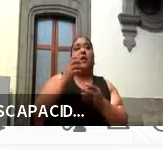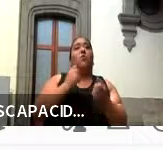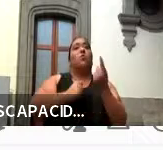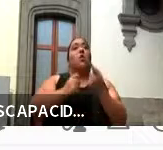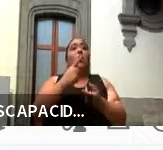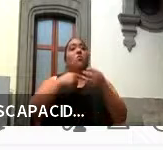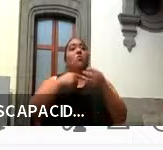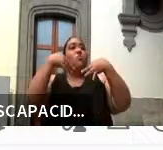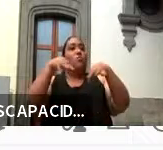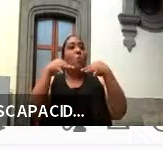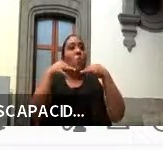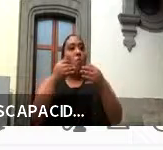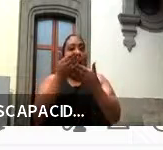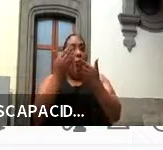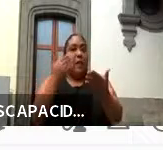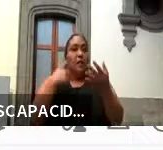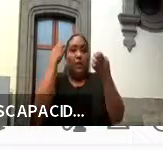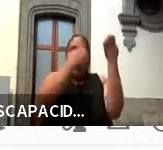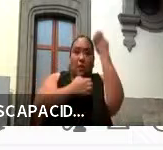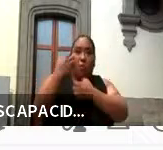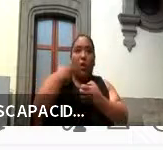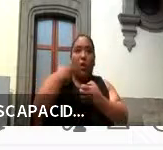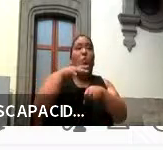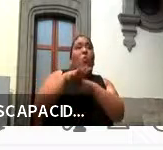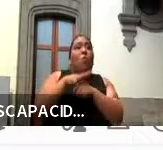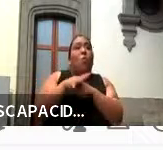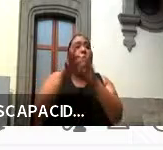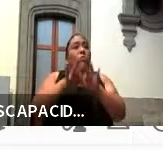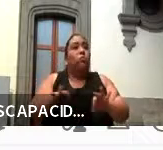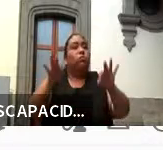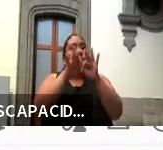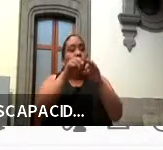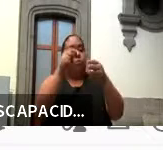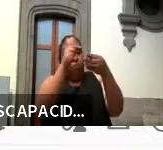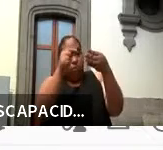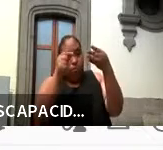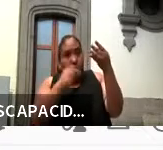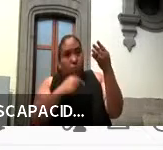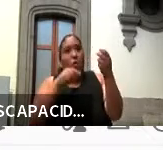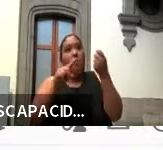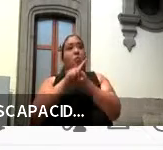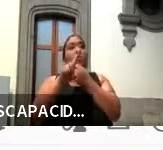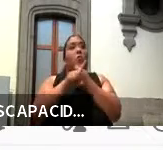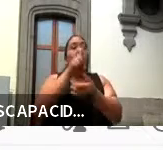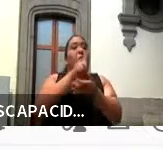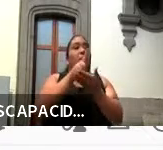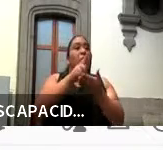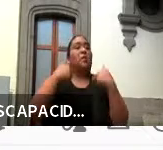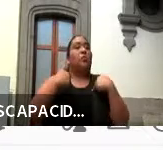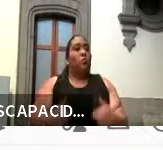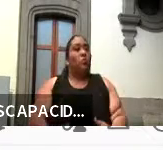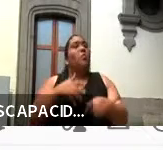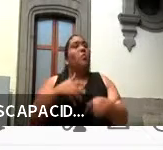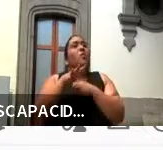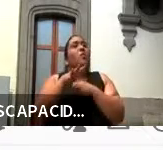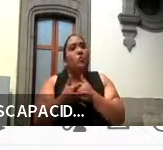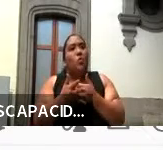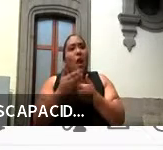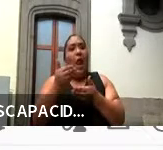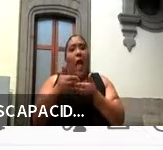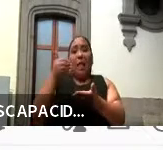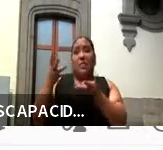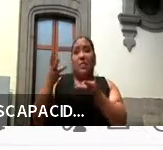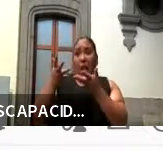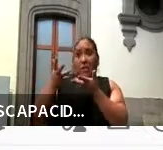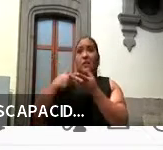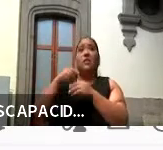son las prioridades? ¿Cuáles son los problemas de derechos humanos? ¿Qué se está haciendo? ¿Qué se hizo? ¿Qué se va a hacer? ¿Qué meta se